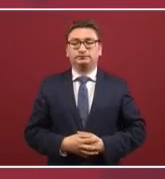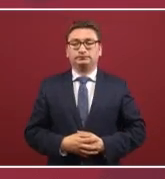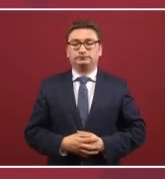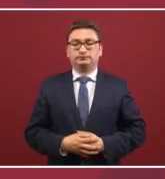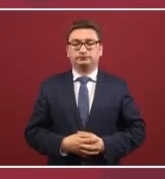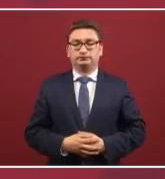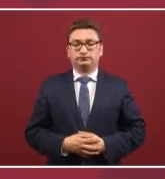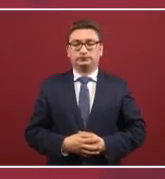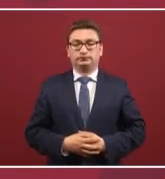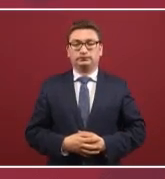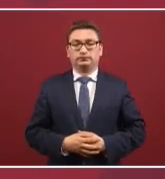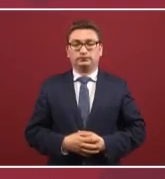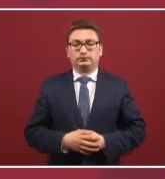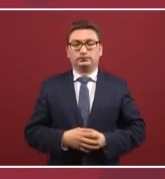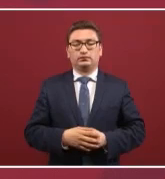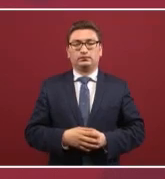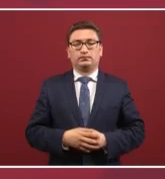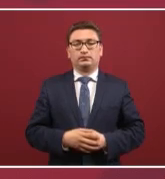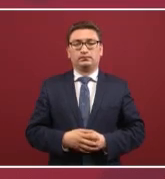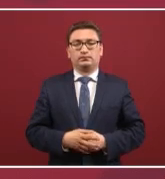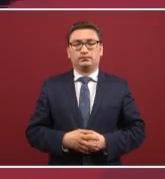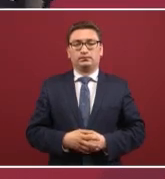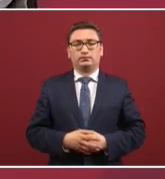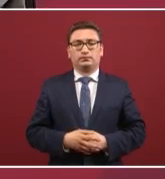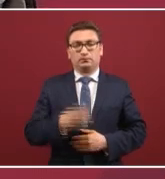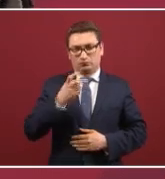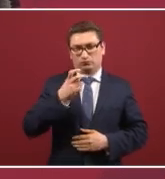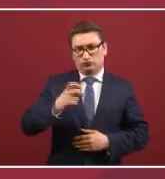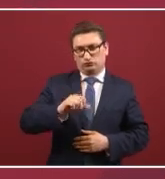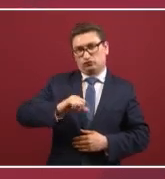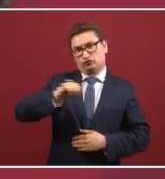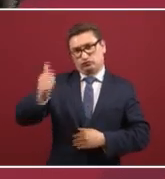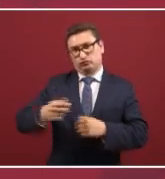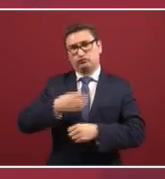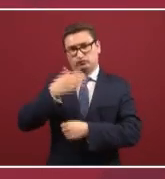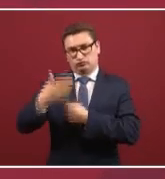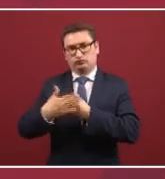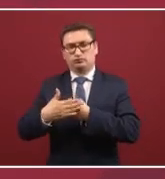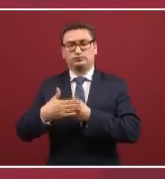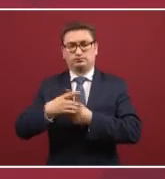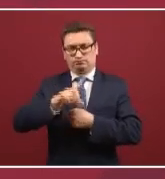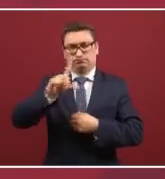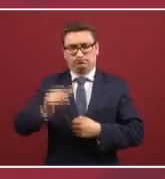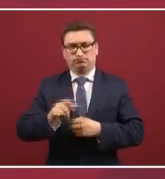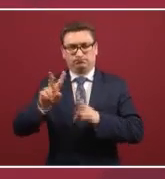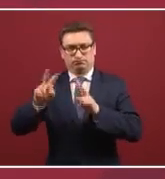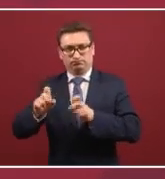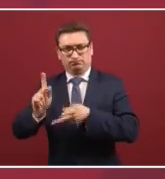podemos hablar del tema en la segunda ronda, en la otra ronda.